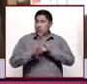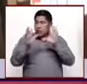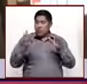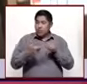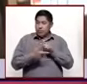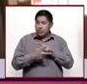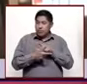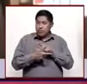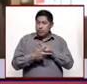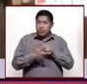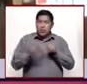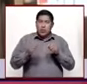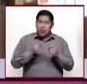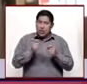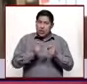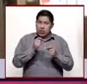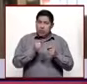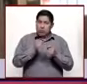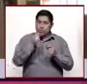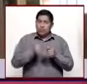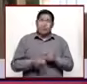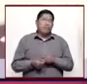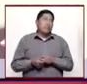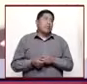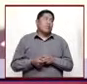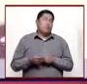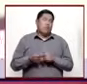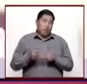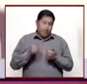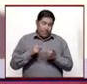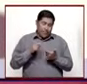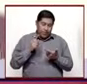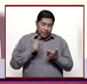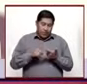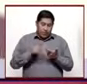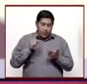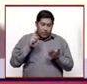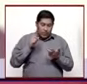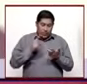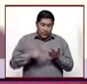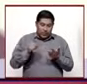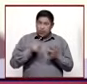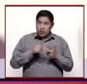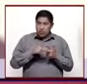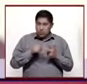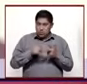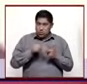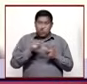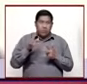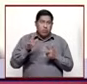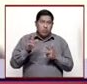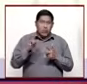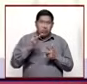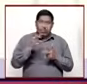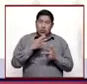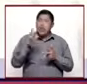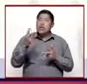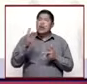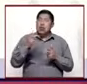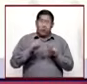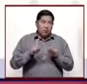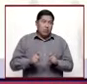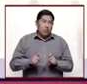claridad y de precisión. Vayámonos a la segunda y tercera preguntas, que refiere